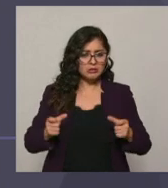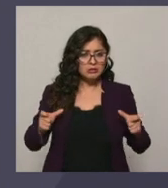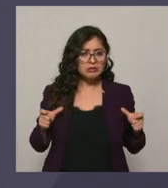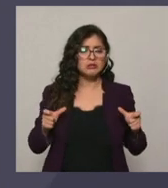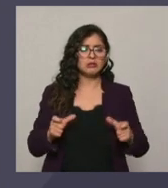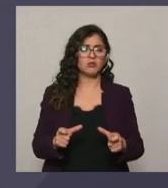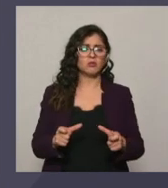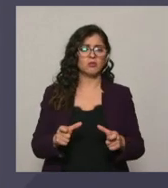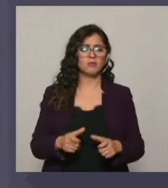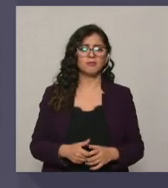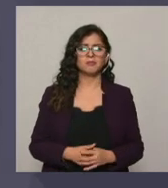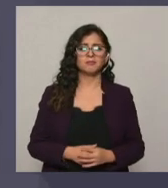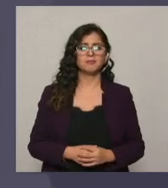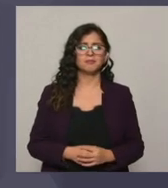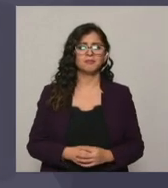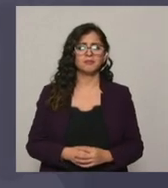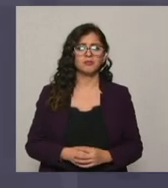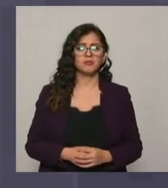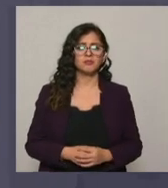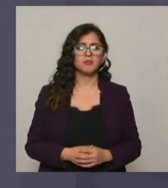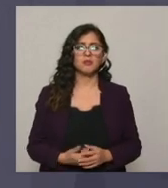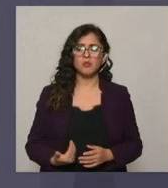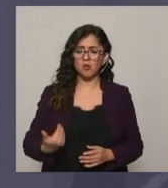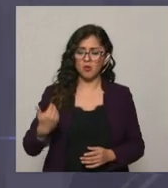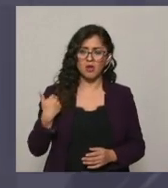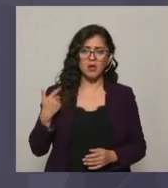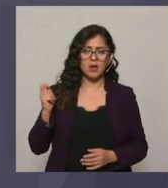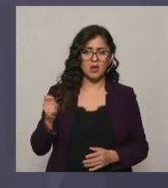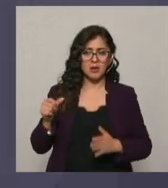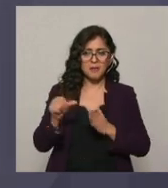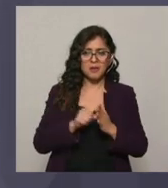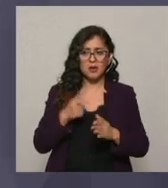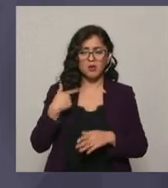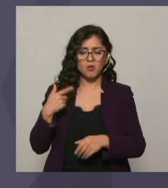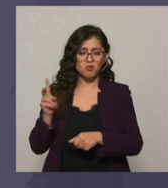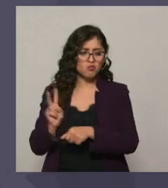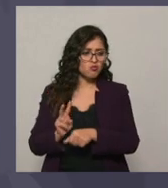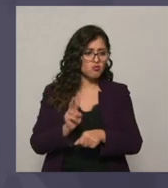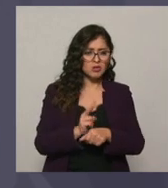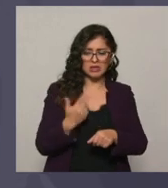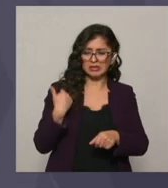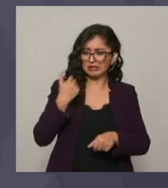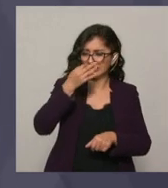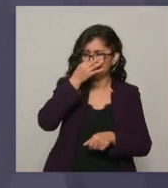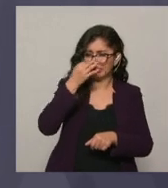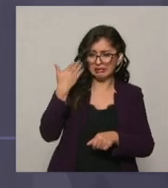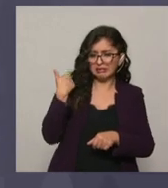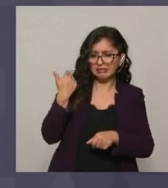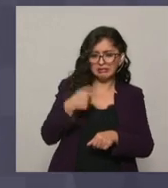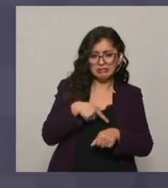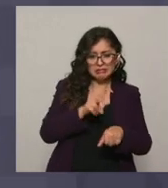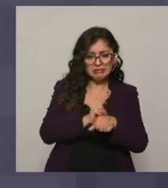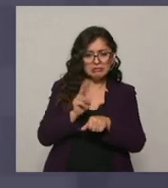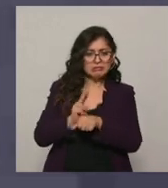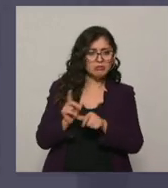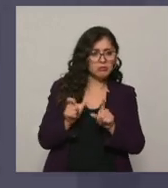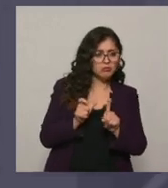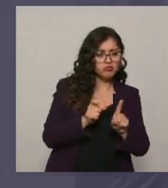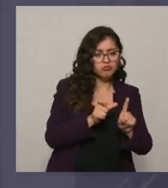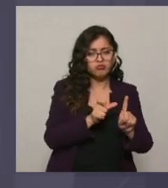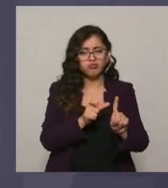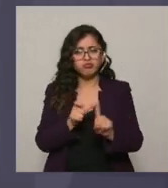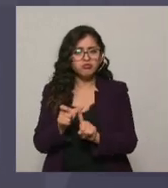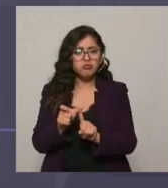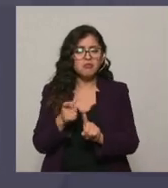naturaleza. Yo tengo un par de meses con esta medida, y ahorita pues en esta disyuntiva